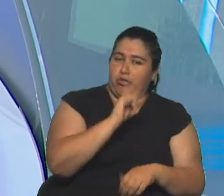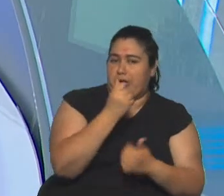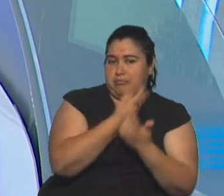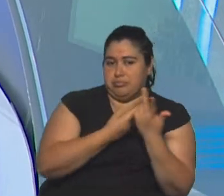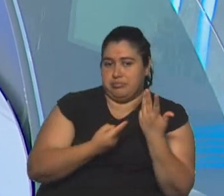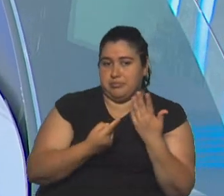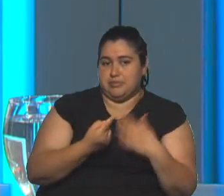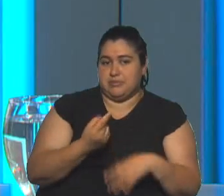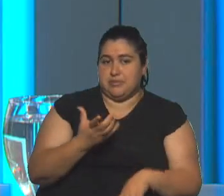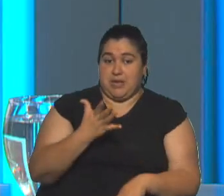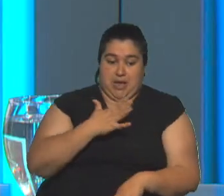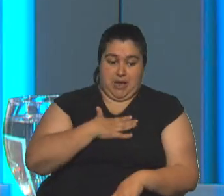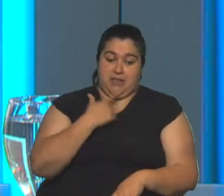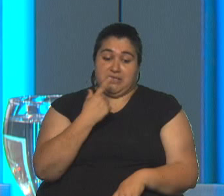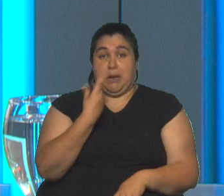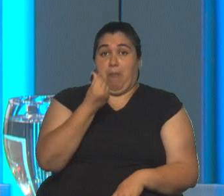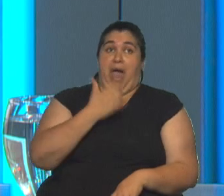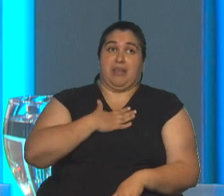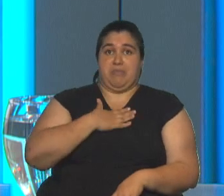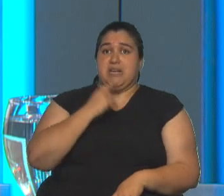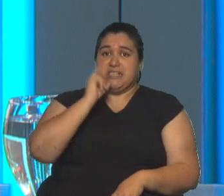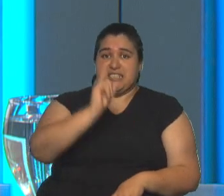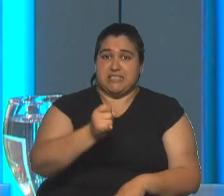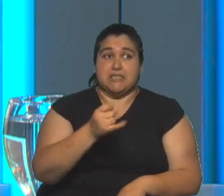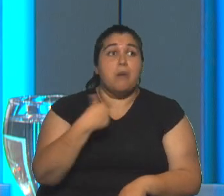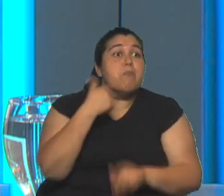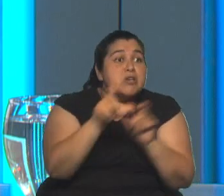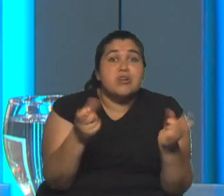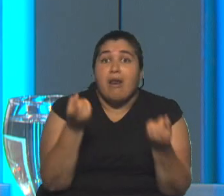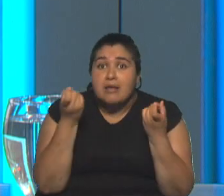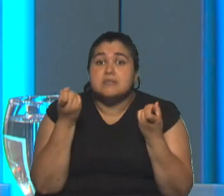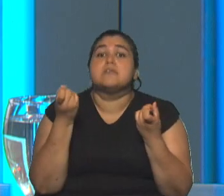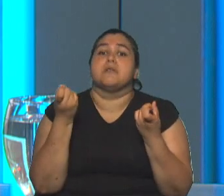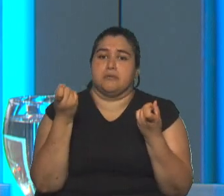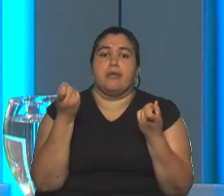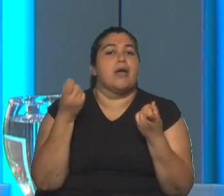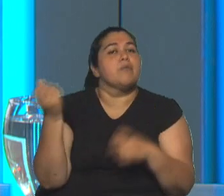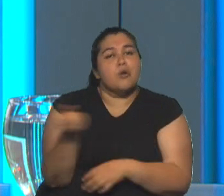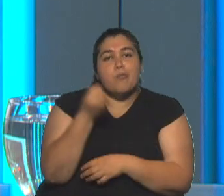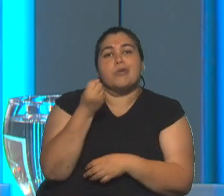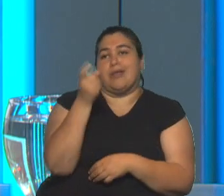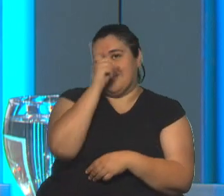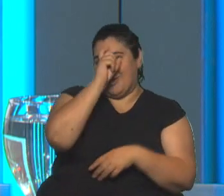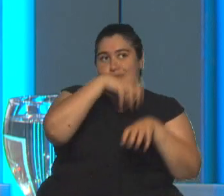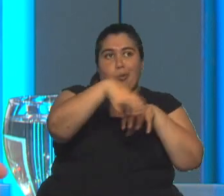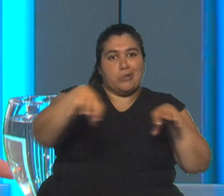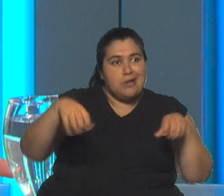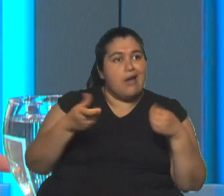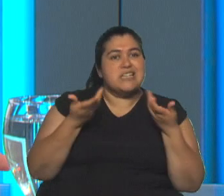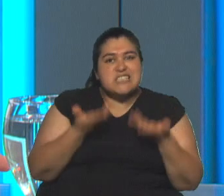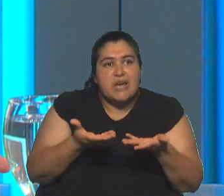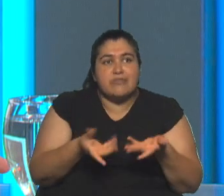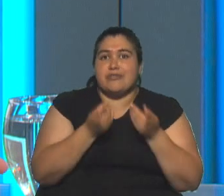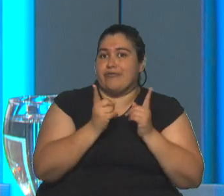mi plata sí, podríamos decir, ¿no? En el caso de que alguien lo necesite, bueno, lo ideal es que sostengamos un sistema sanitario solidario y que atienda